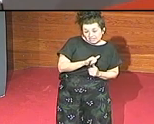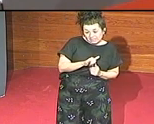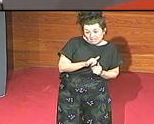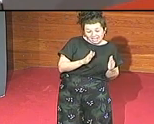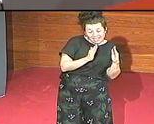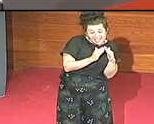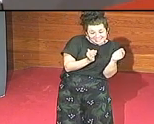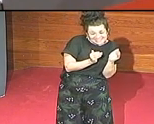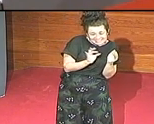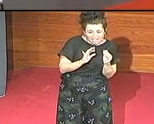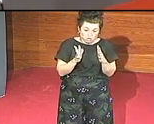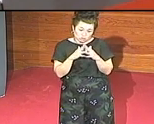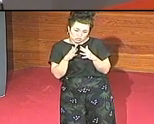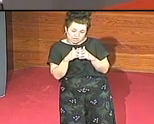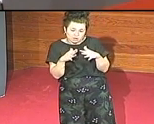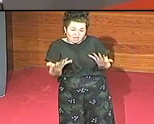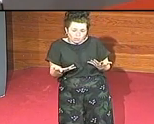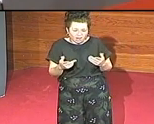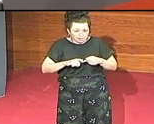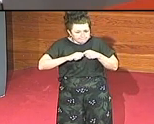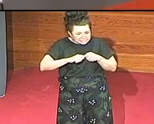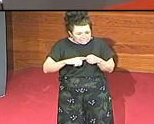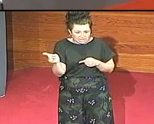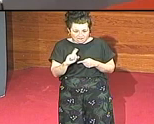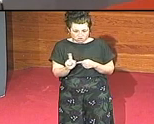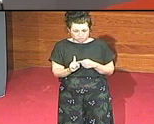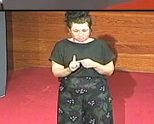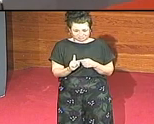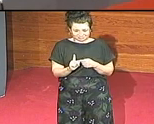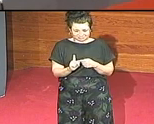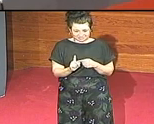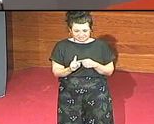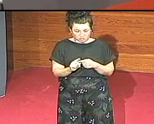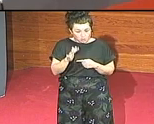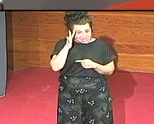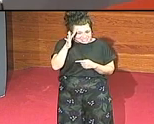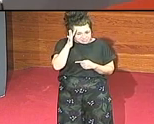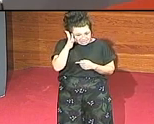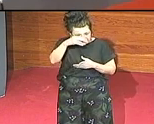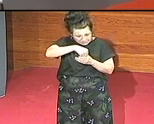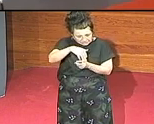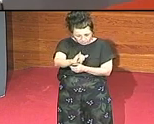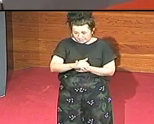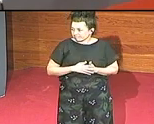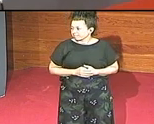chabola está en los no están los materiales sino sin esperanza que habitan en ellos